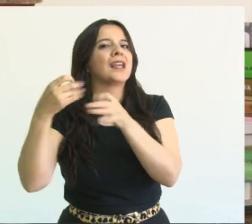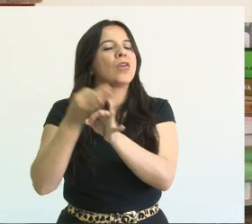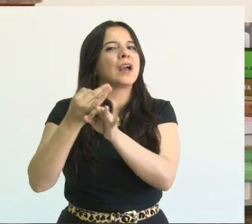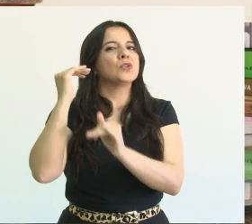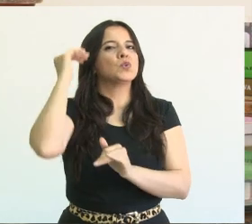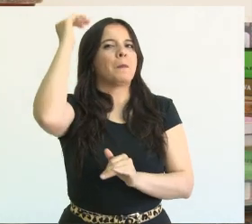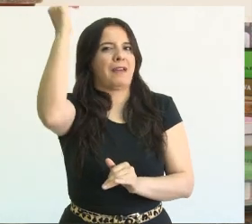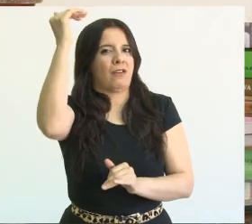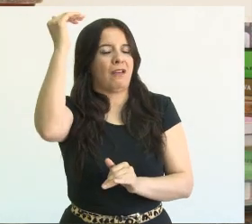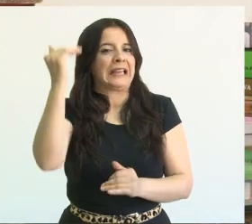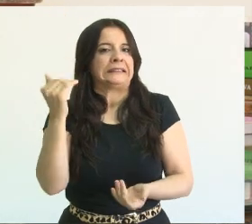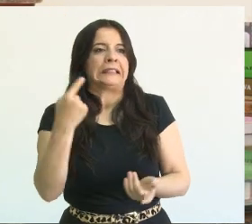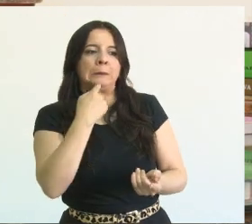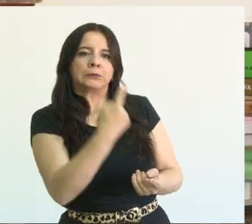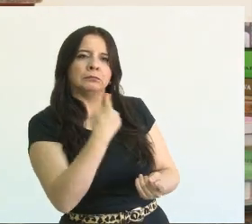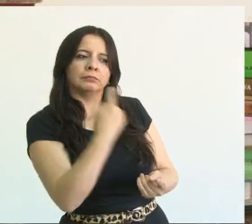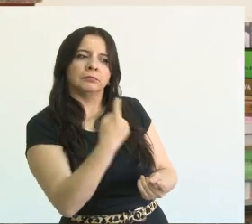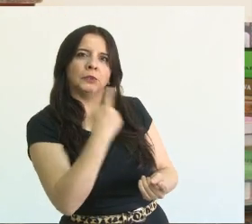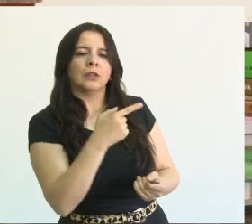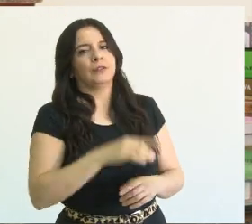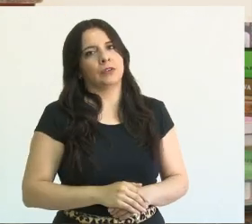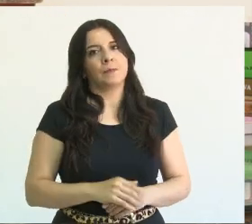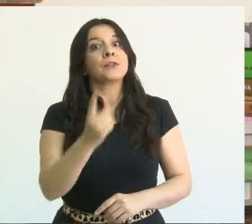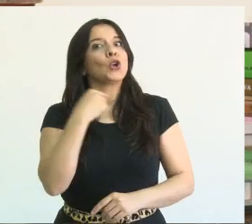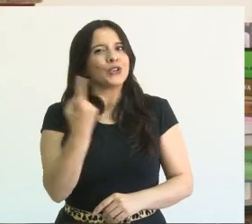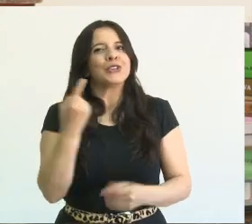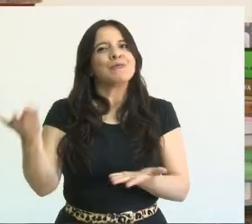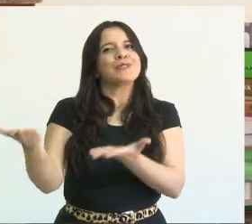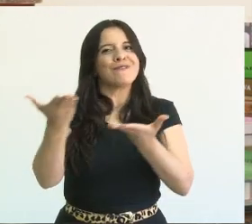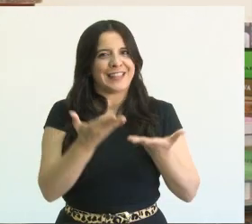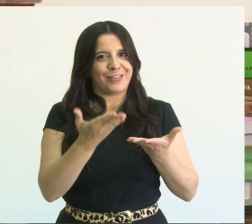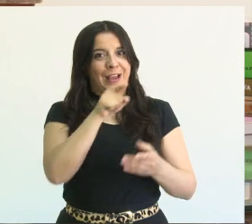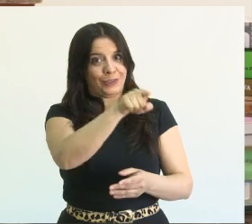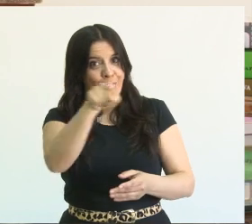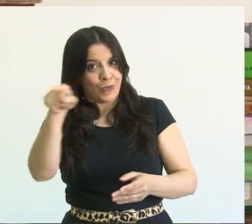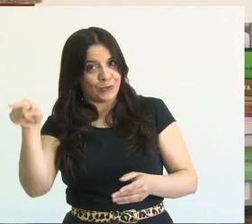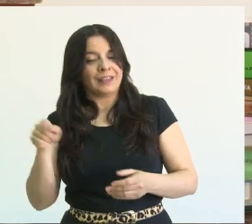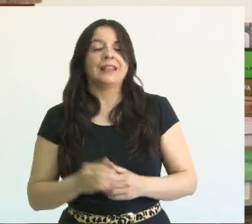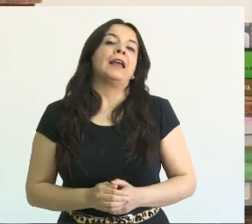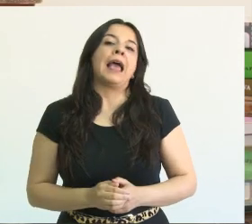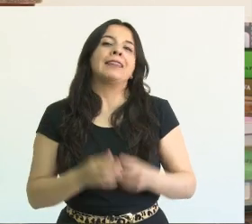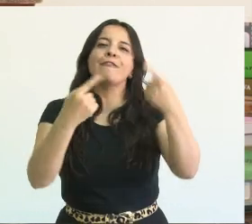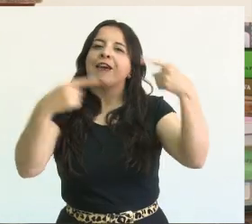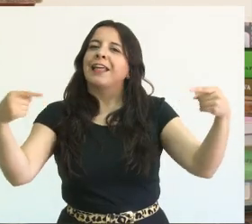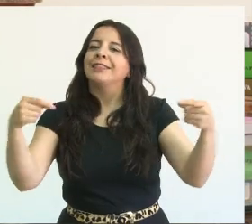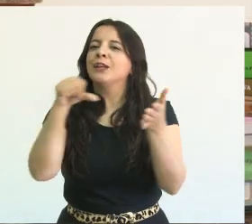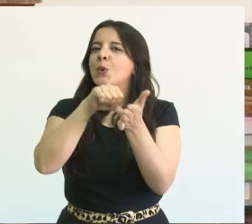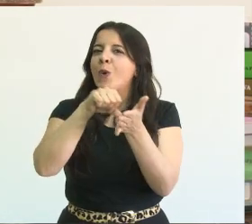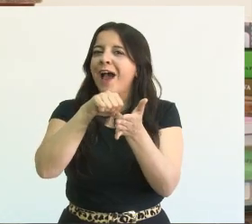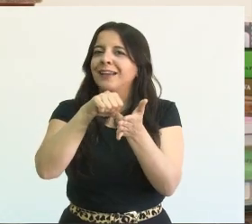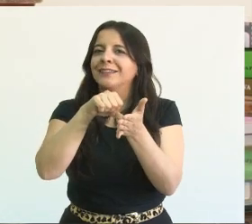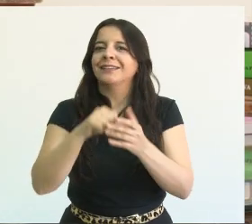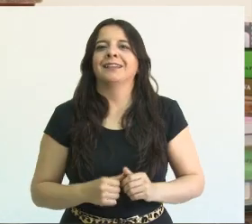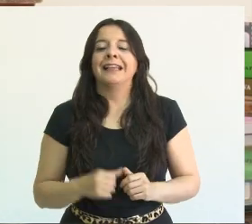superior que la ponen en cuestión. Nosotros estamos entonces invitándolas a participar en estos